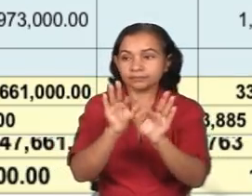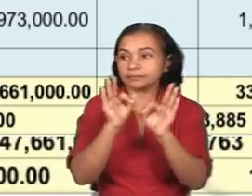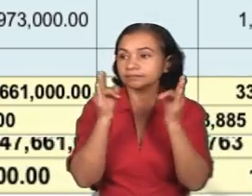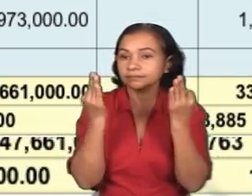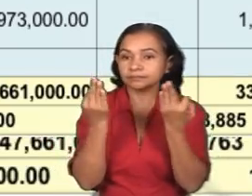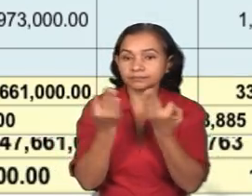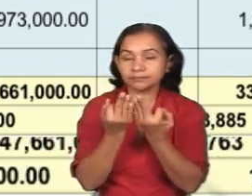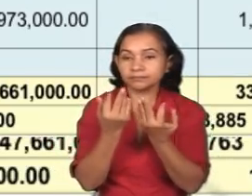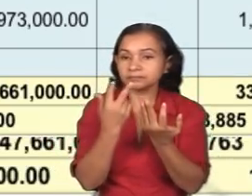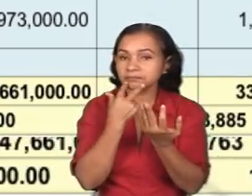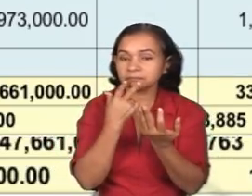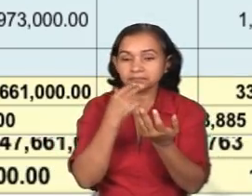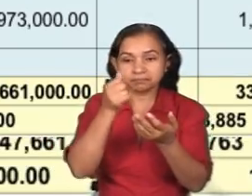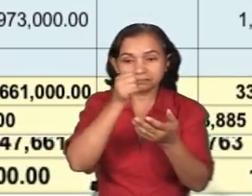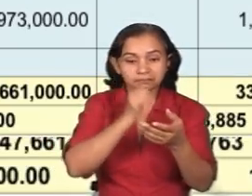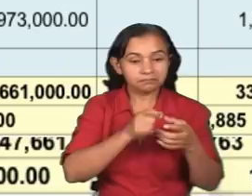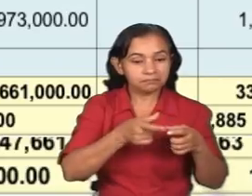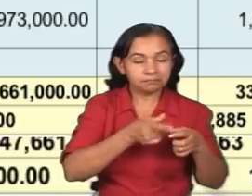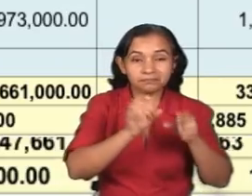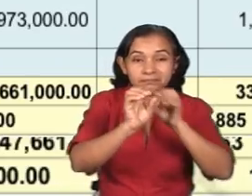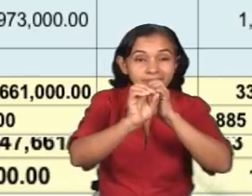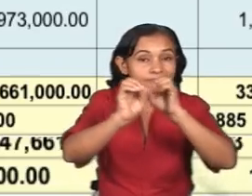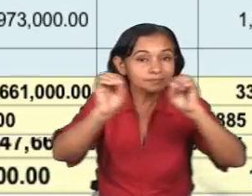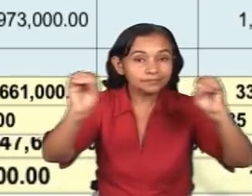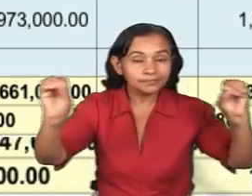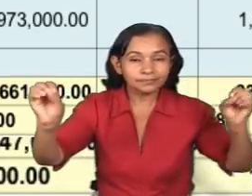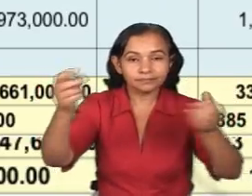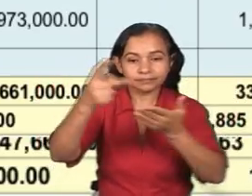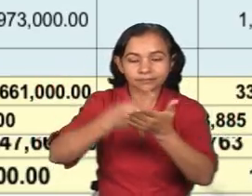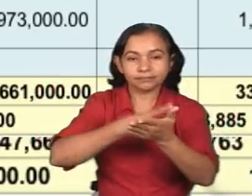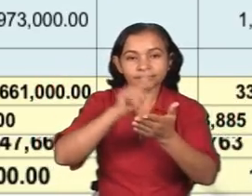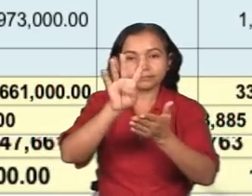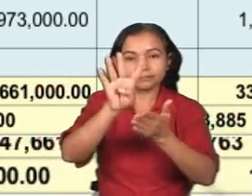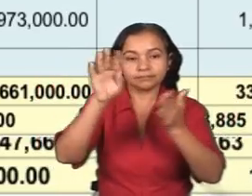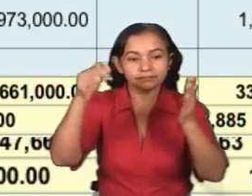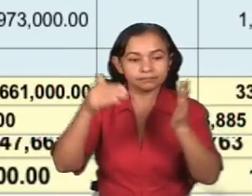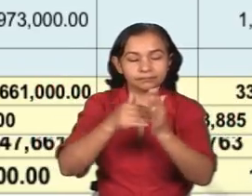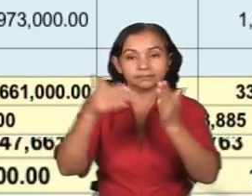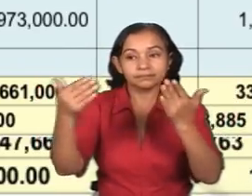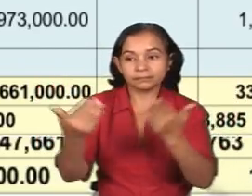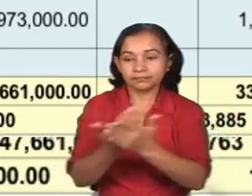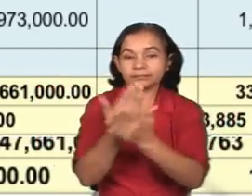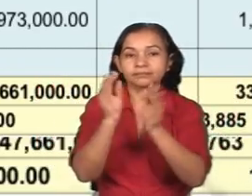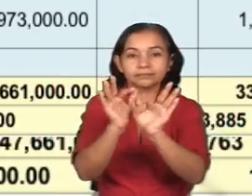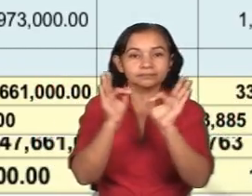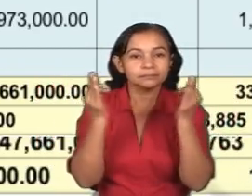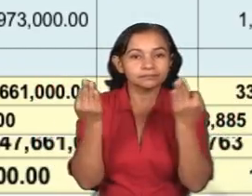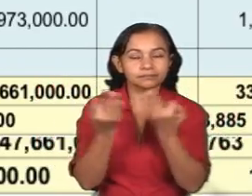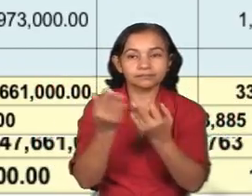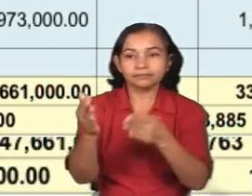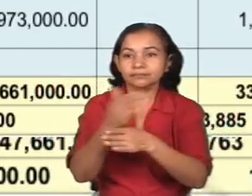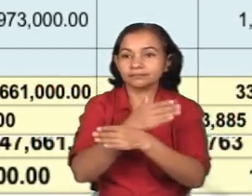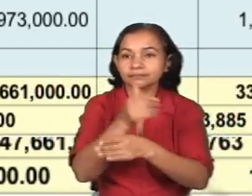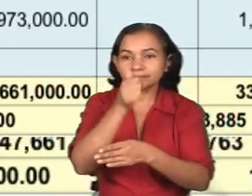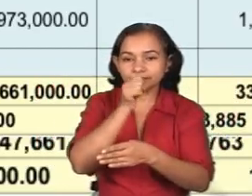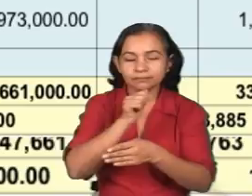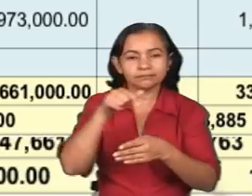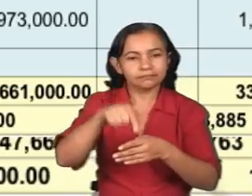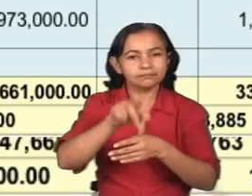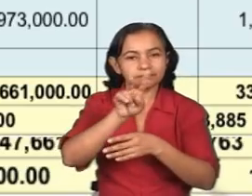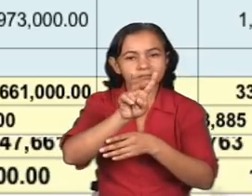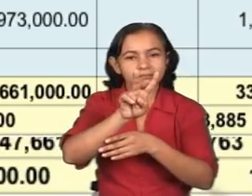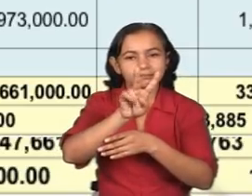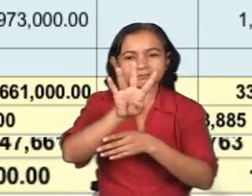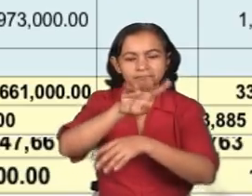tienen ni redes ni nada. Si incluyen en el proyecto, son 4,000 nuevos familias que no tenían agua y que hoy por hoy tienen 24